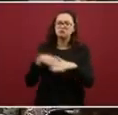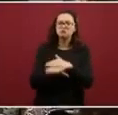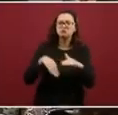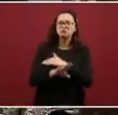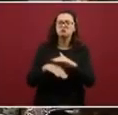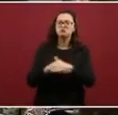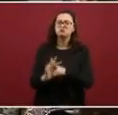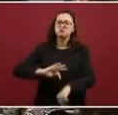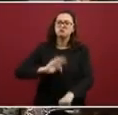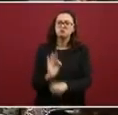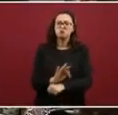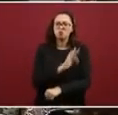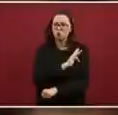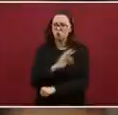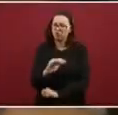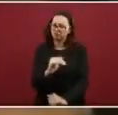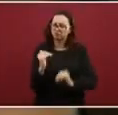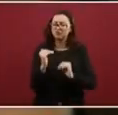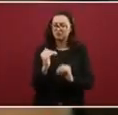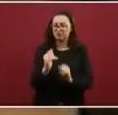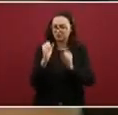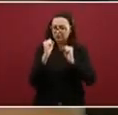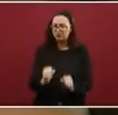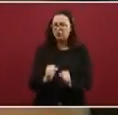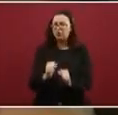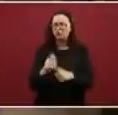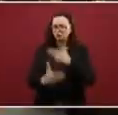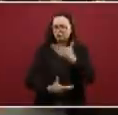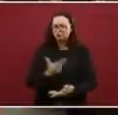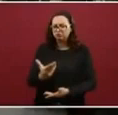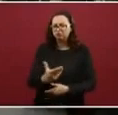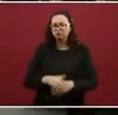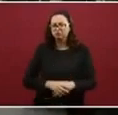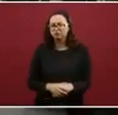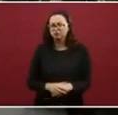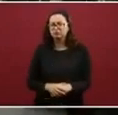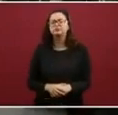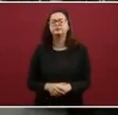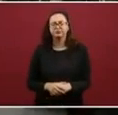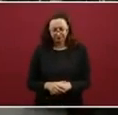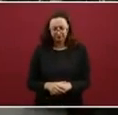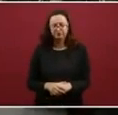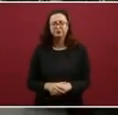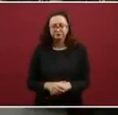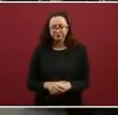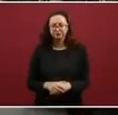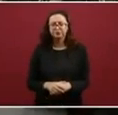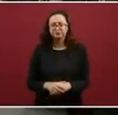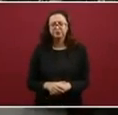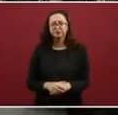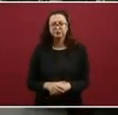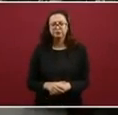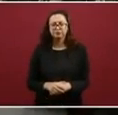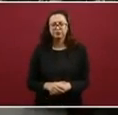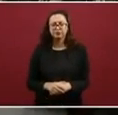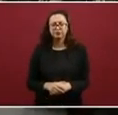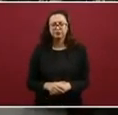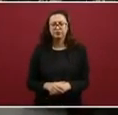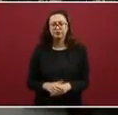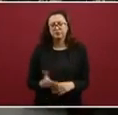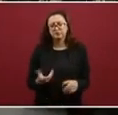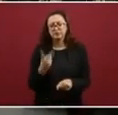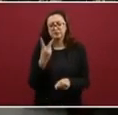es capaz el gobierno de recibir y garantizar estos servicios de salud? Absolutamente. Una de las tareas que tiene el